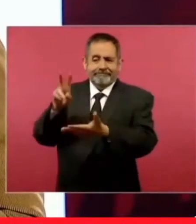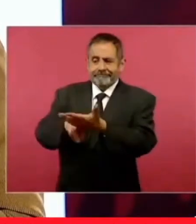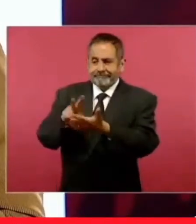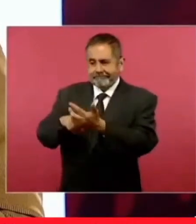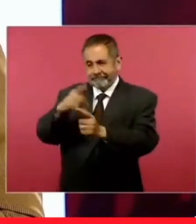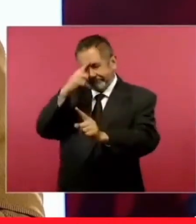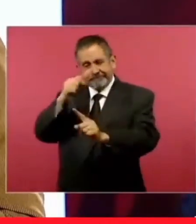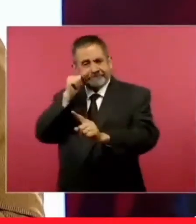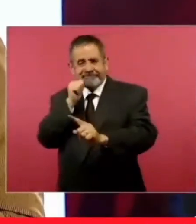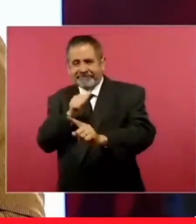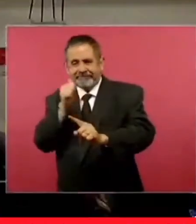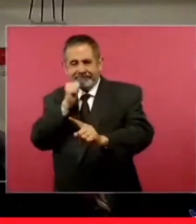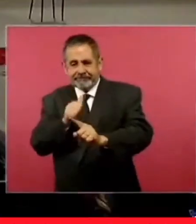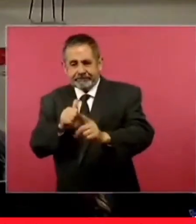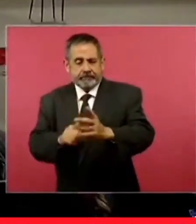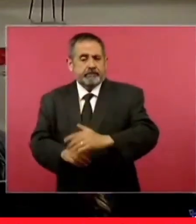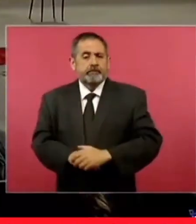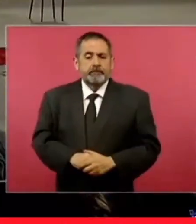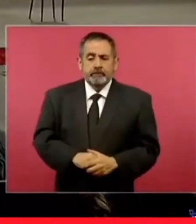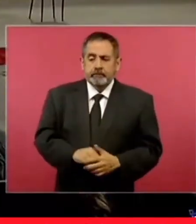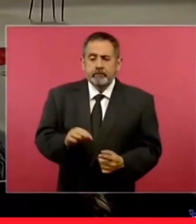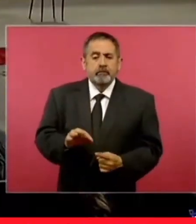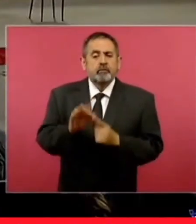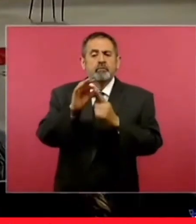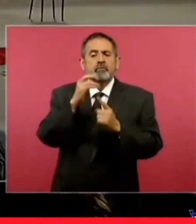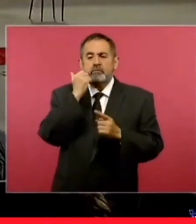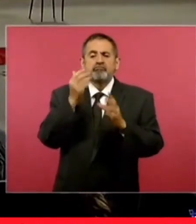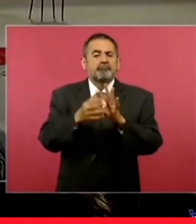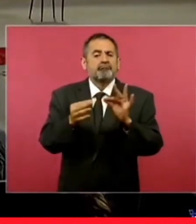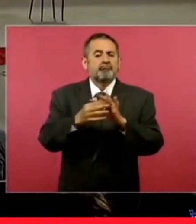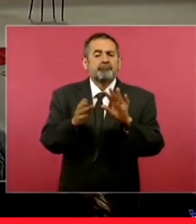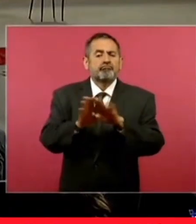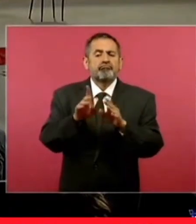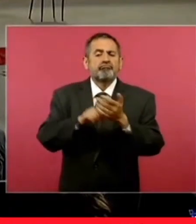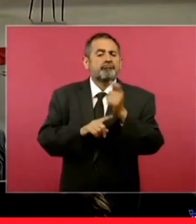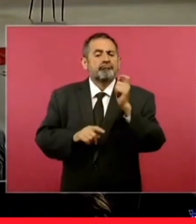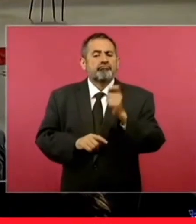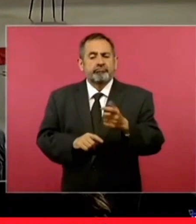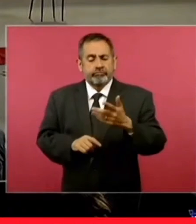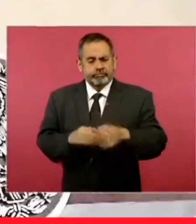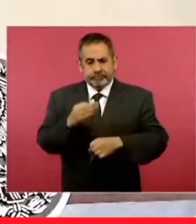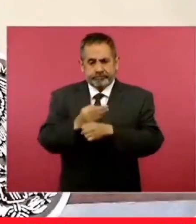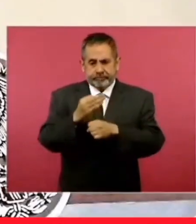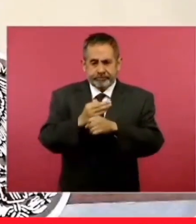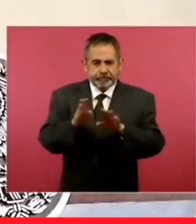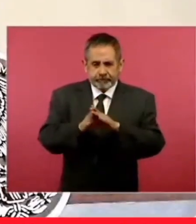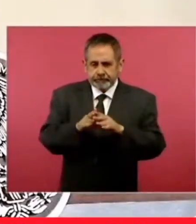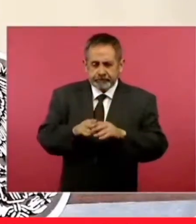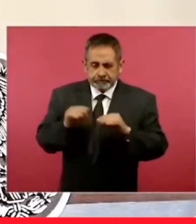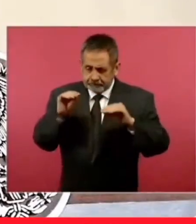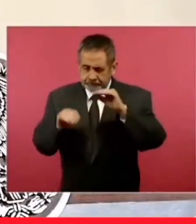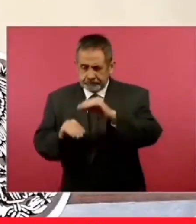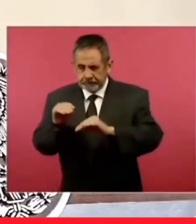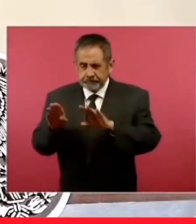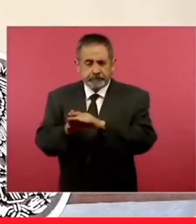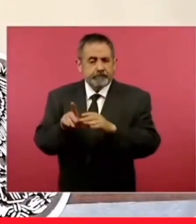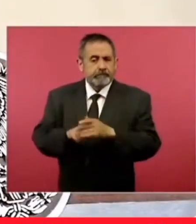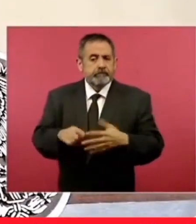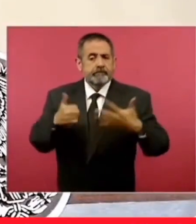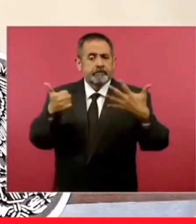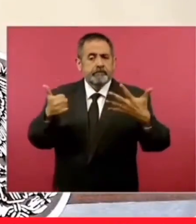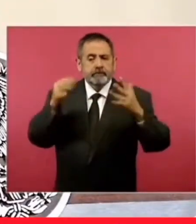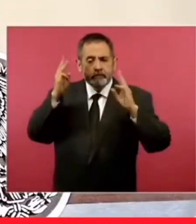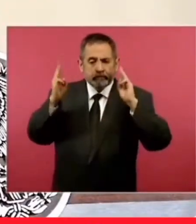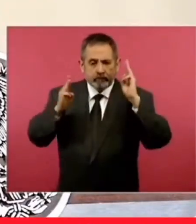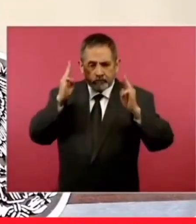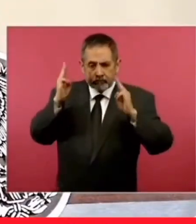y lo serán siempre. Quisiera destacar que tenemos estamos habilitando 6 museos